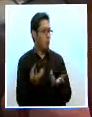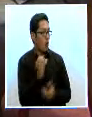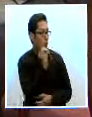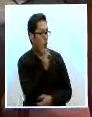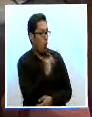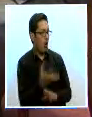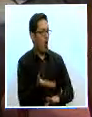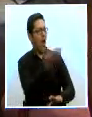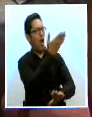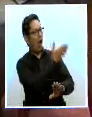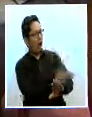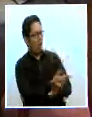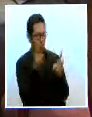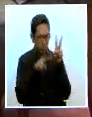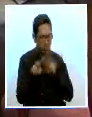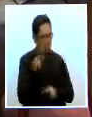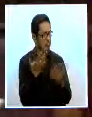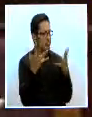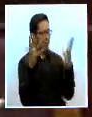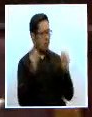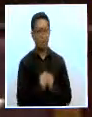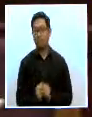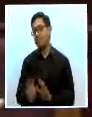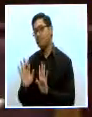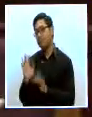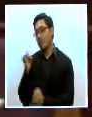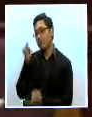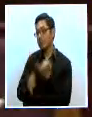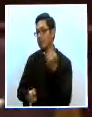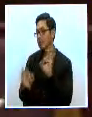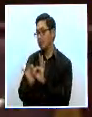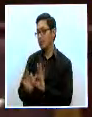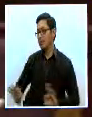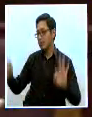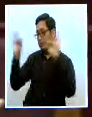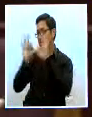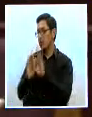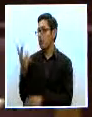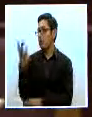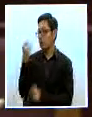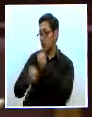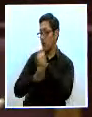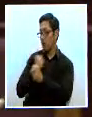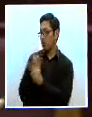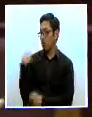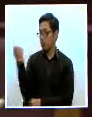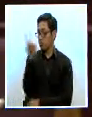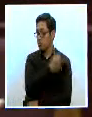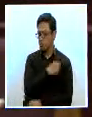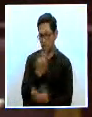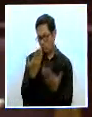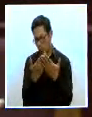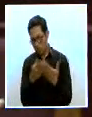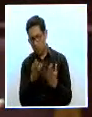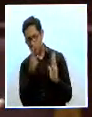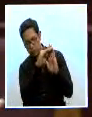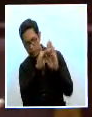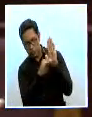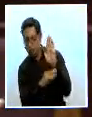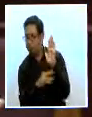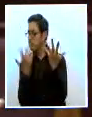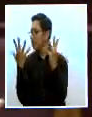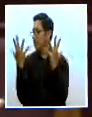más de una década Bueno lo último es para nosotros muy importante son doce años que nosotros hemos estado sin un modelo tarifario y con esa